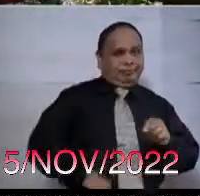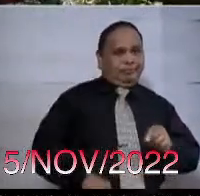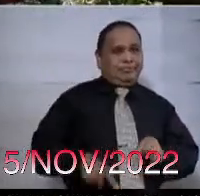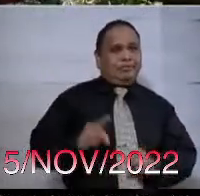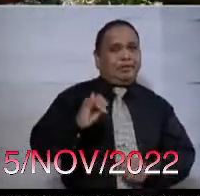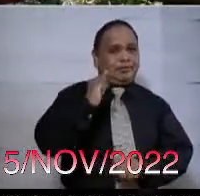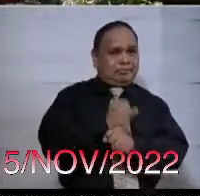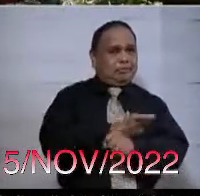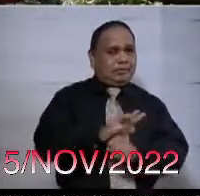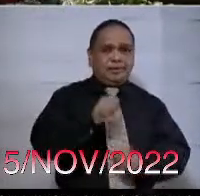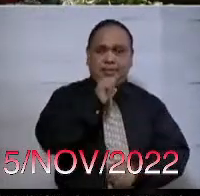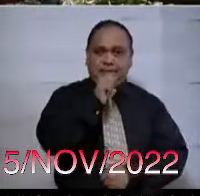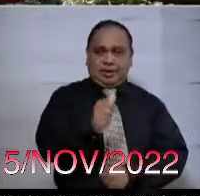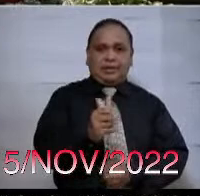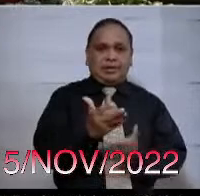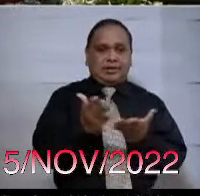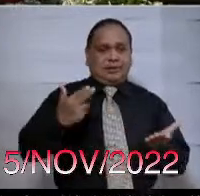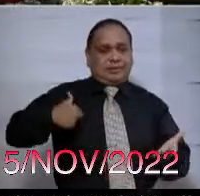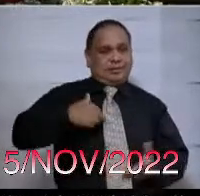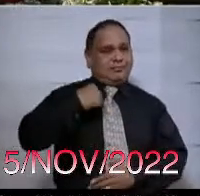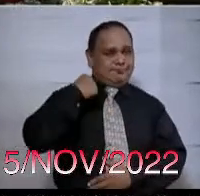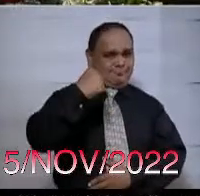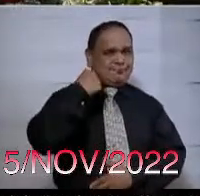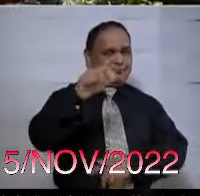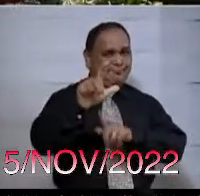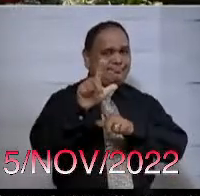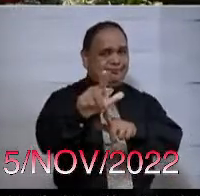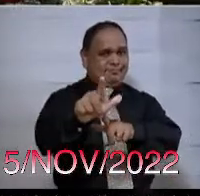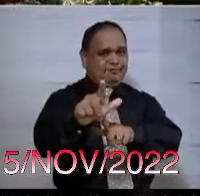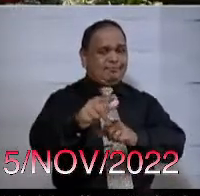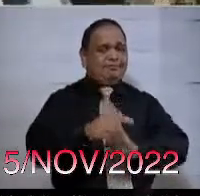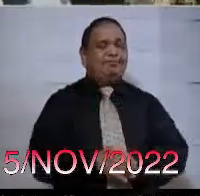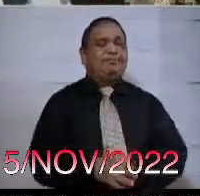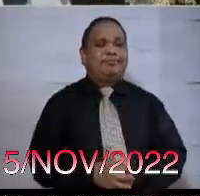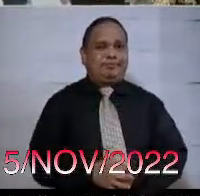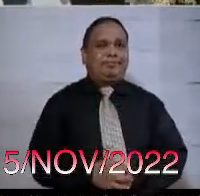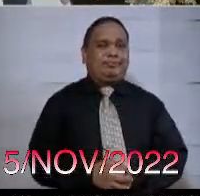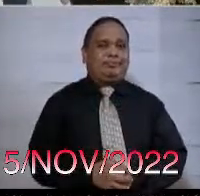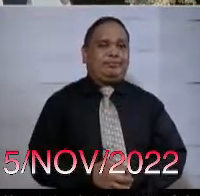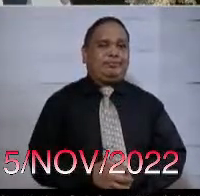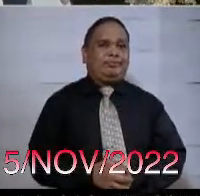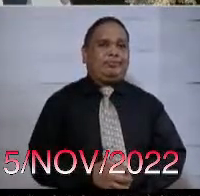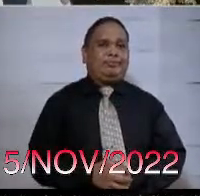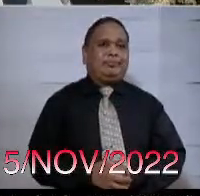no imposible. Así que sigamos luchando. Con todo, gobernador. Sí.